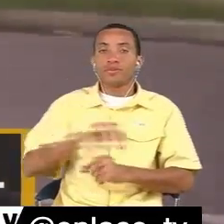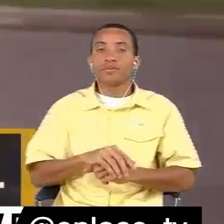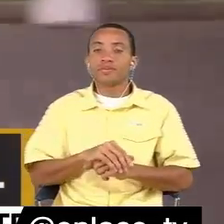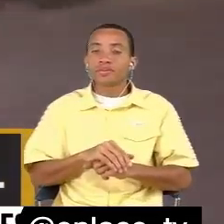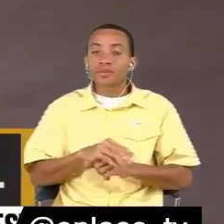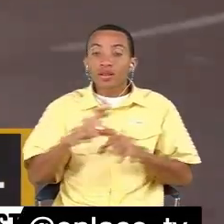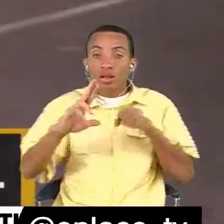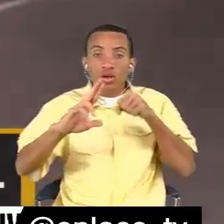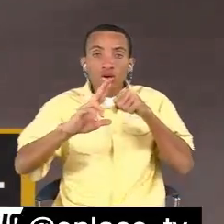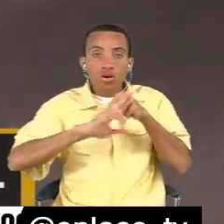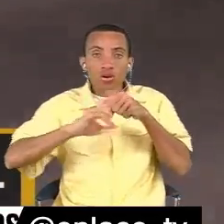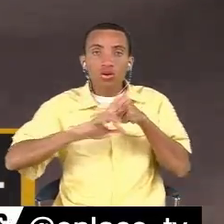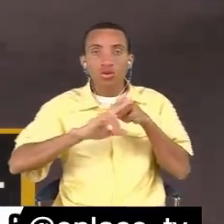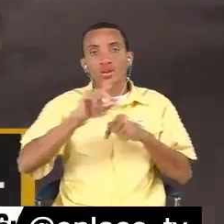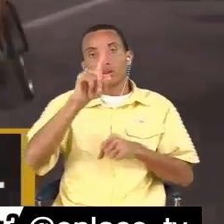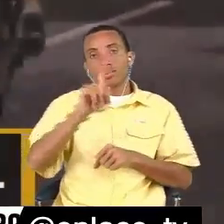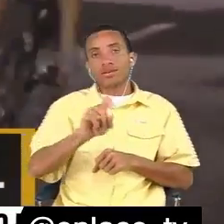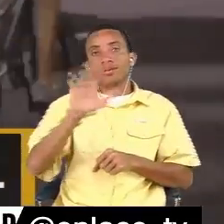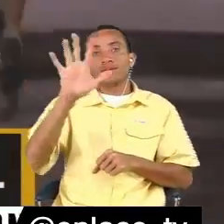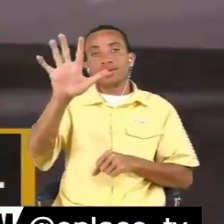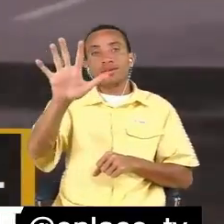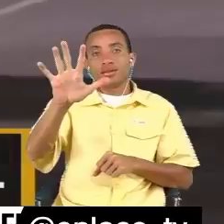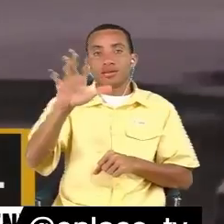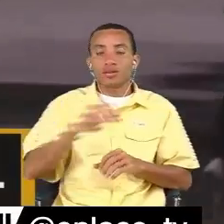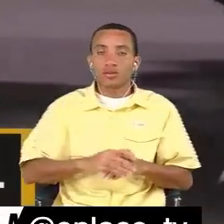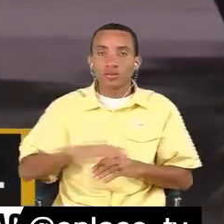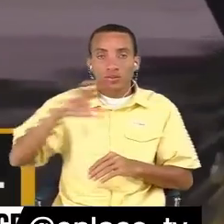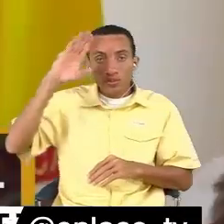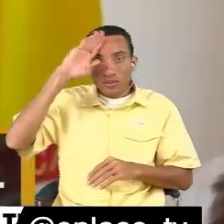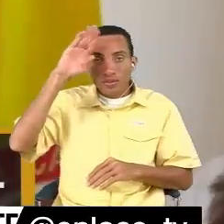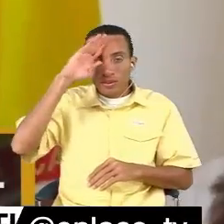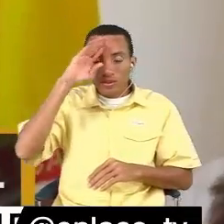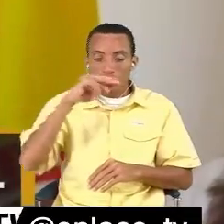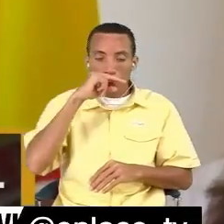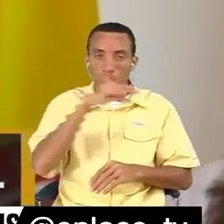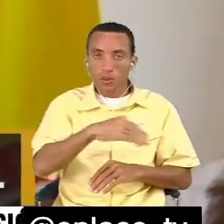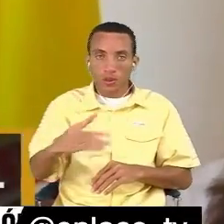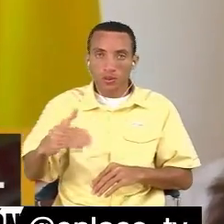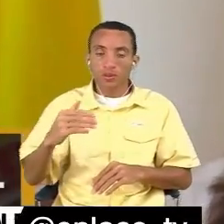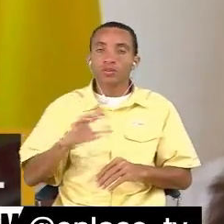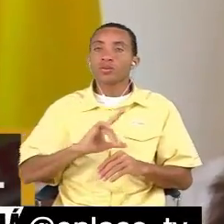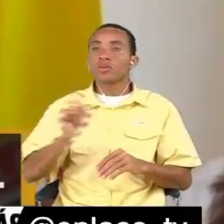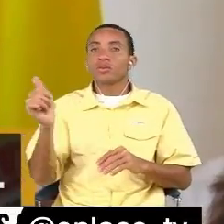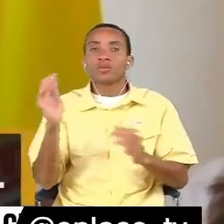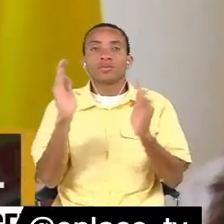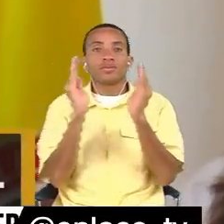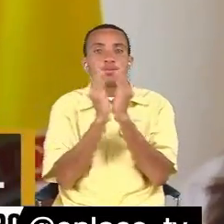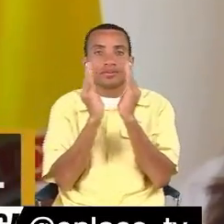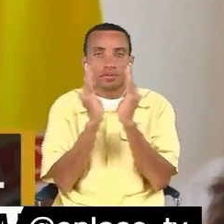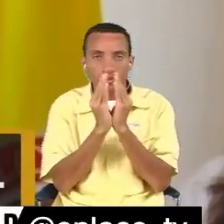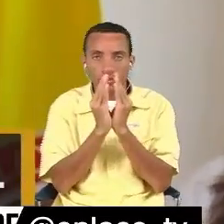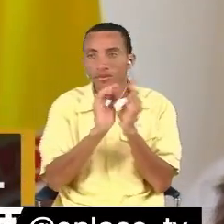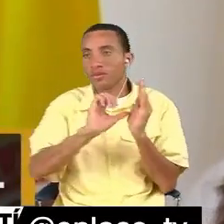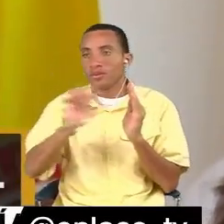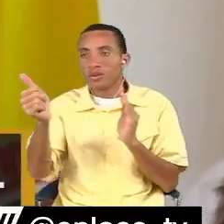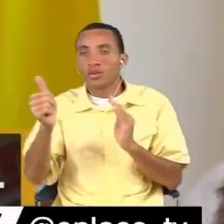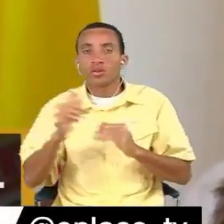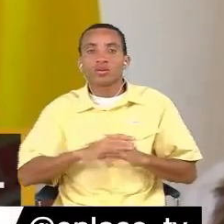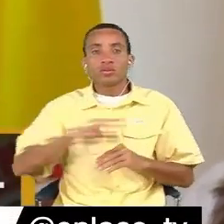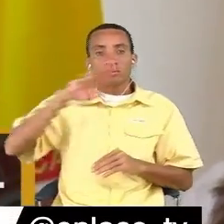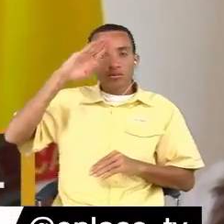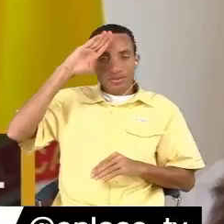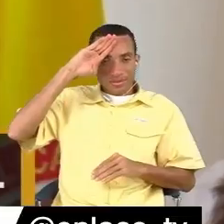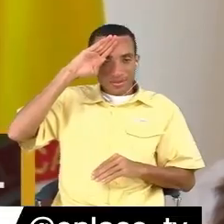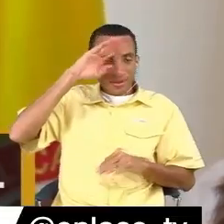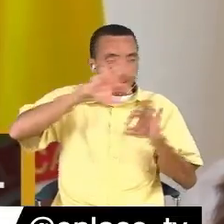65 con la Policía de Infancia y Adolescencia, con el Instituto Colombiano de Bienestar Familiar, con los comisarios de familia,